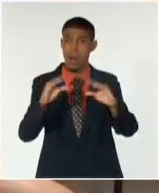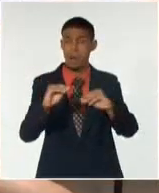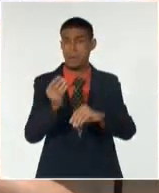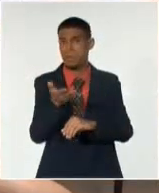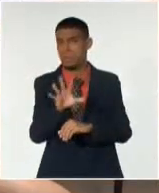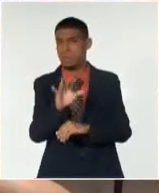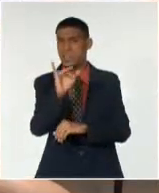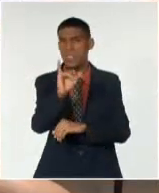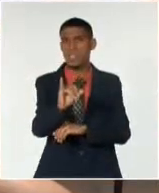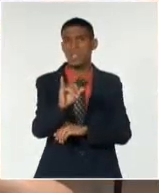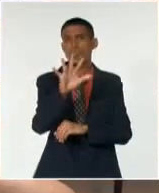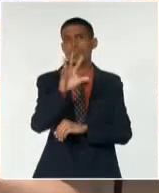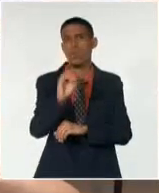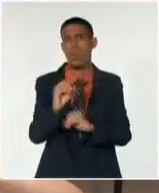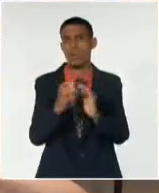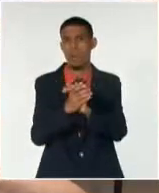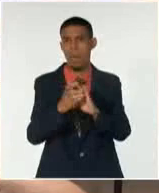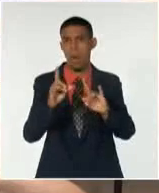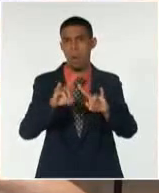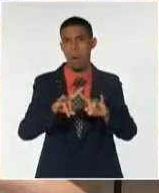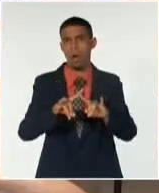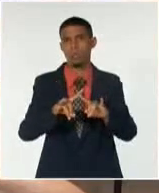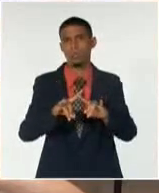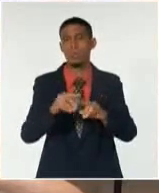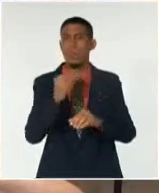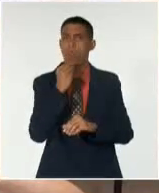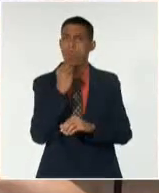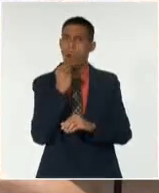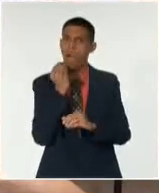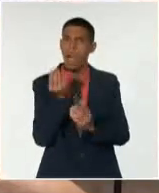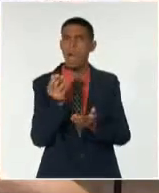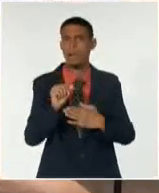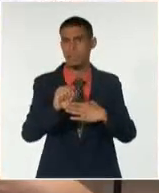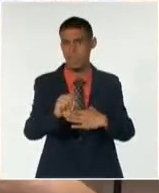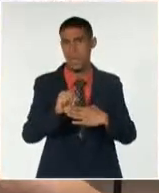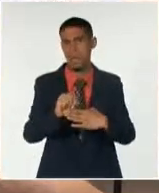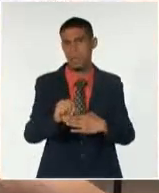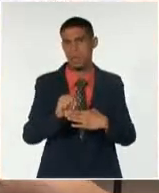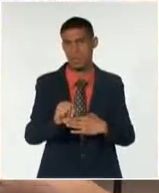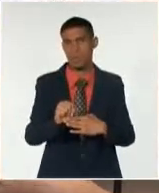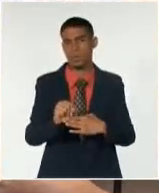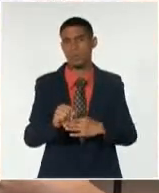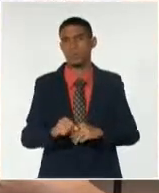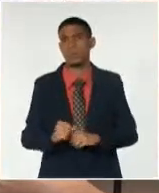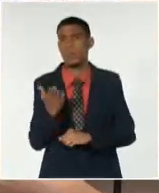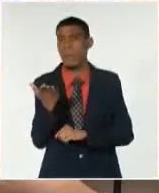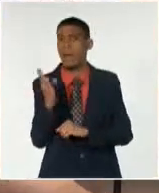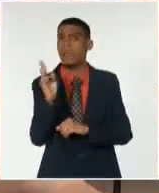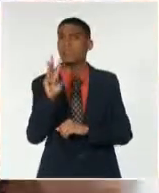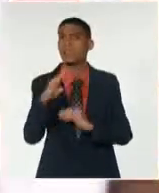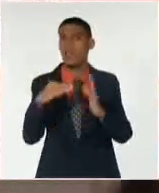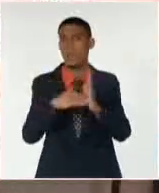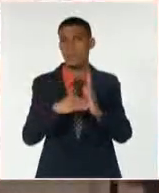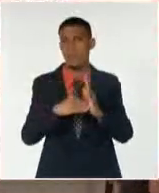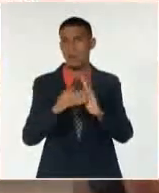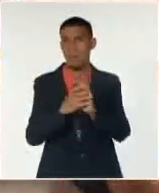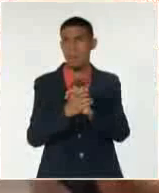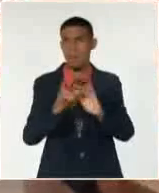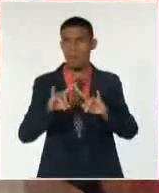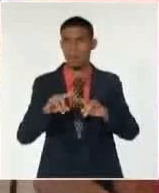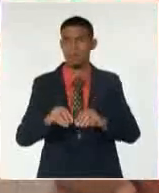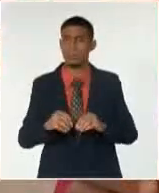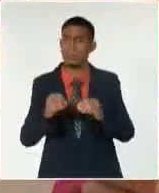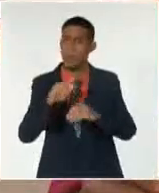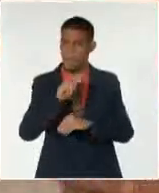los 650 megawatts, con una disponibilidad de 2.424 y una demanda de 3.000 megawatts estimada. Una